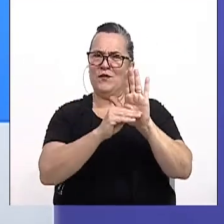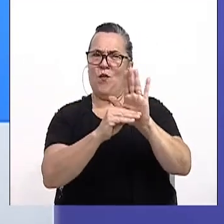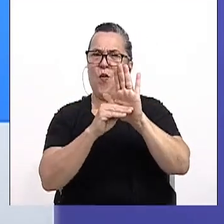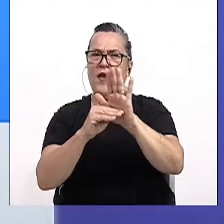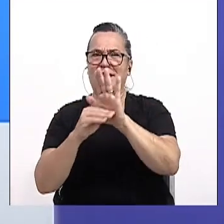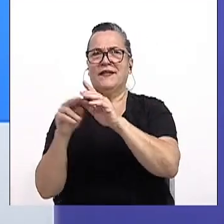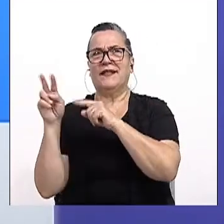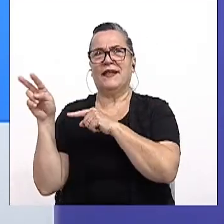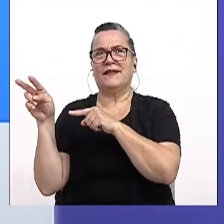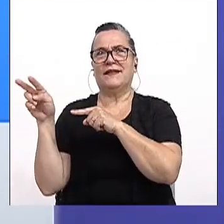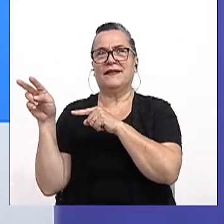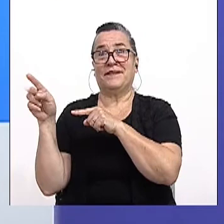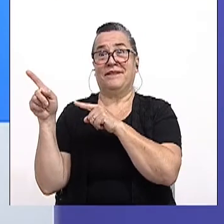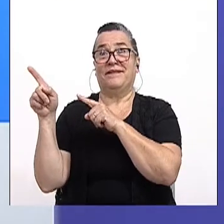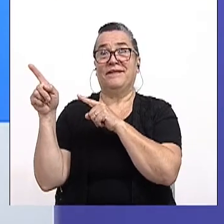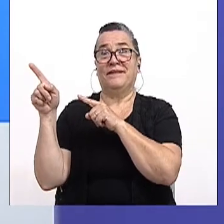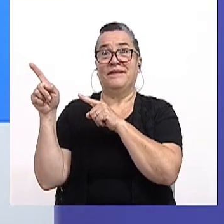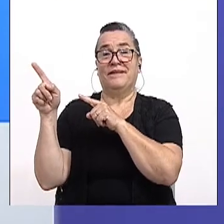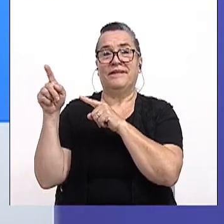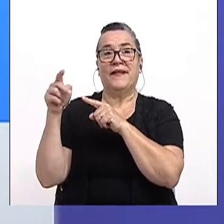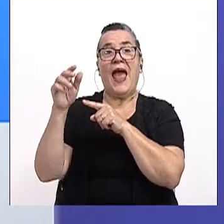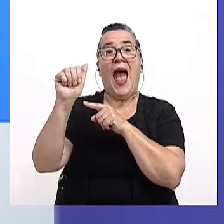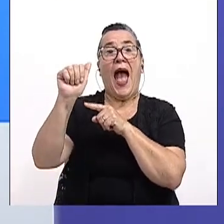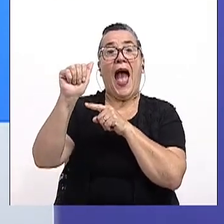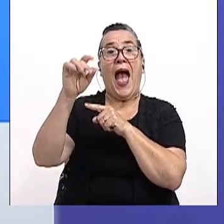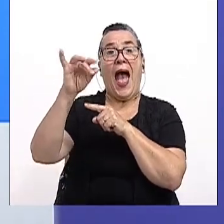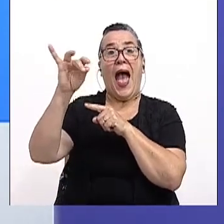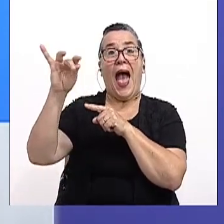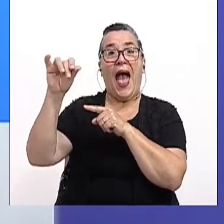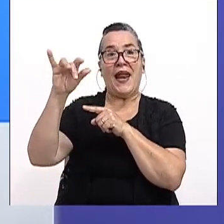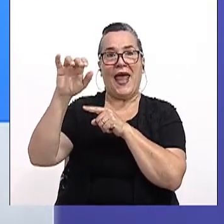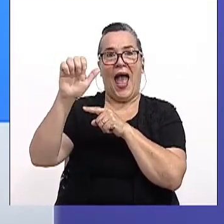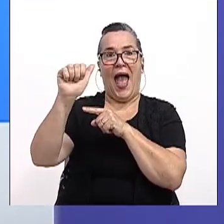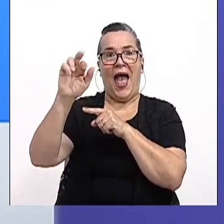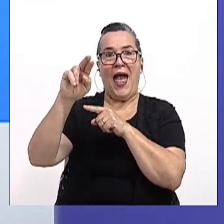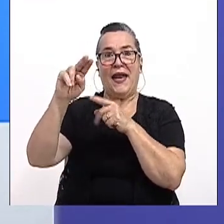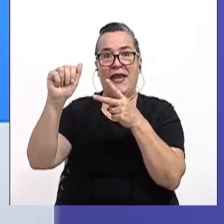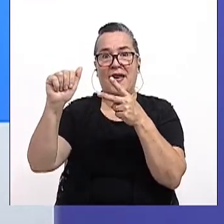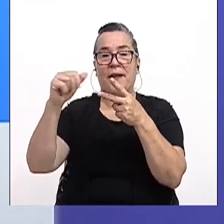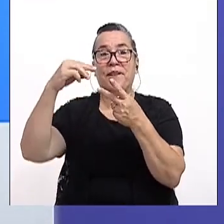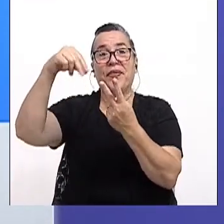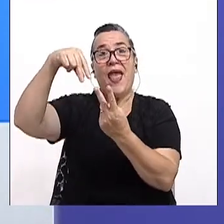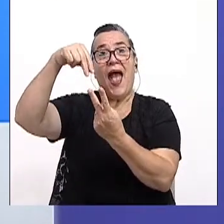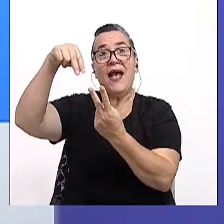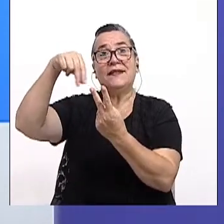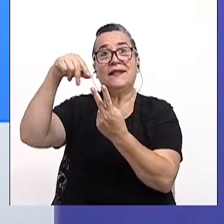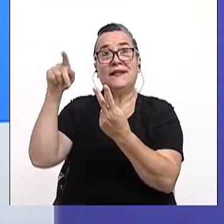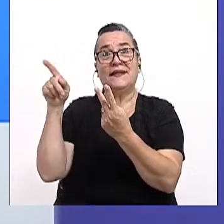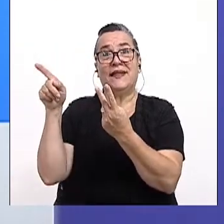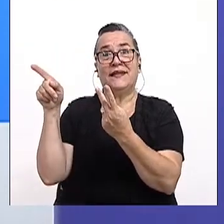materiales. Tengo la arena, tengo